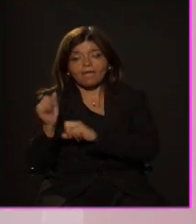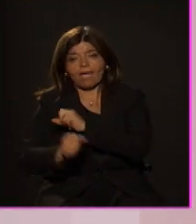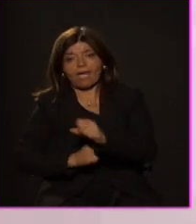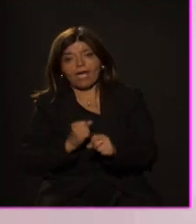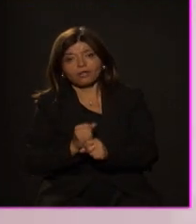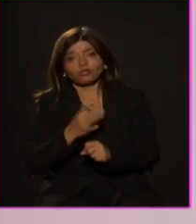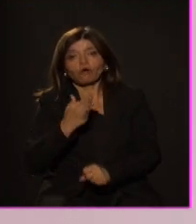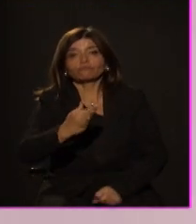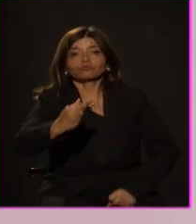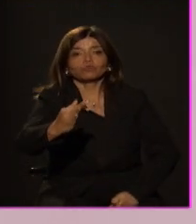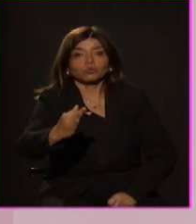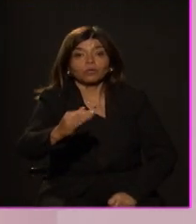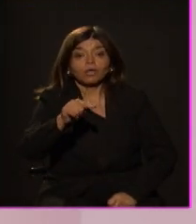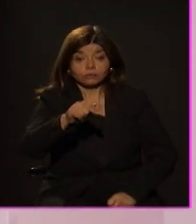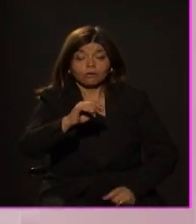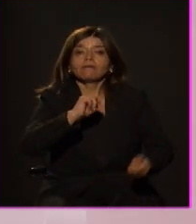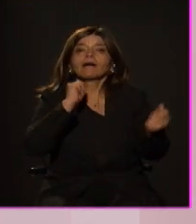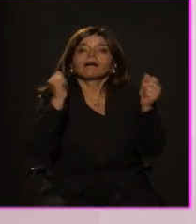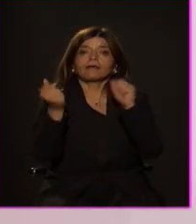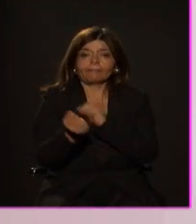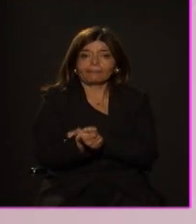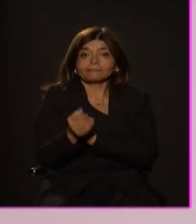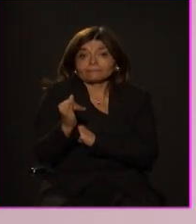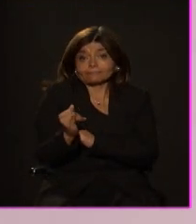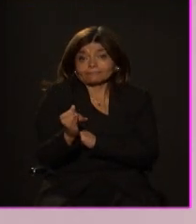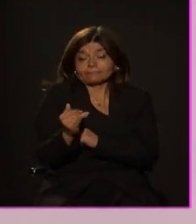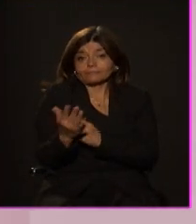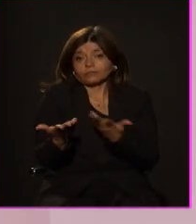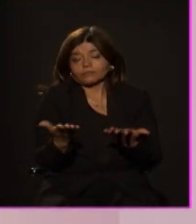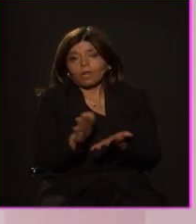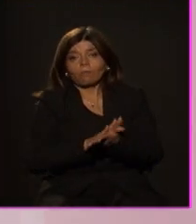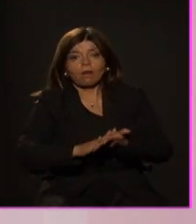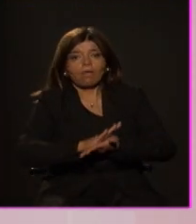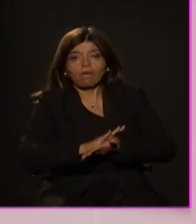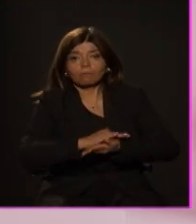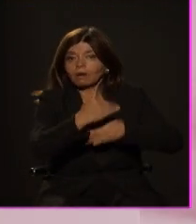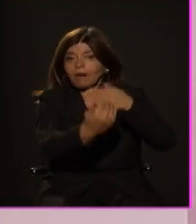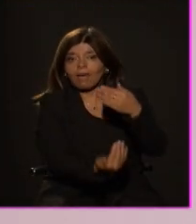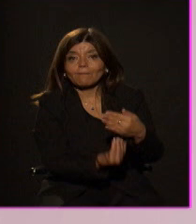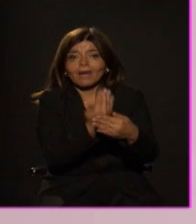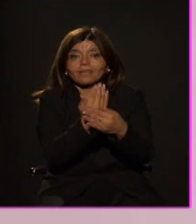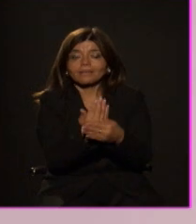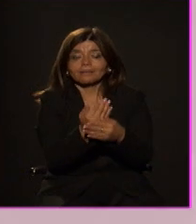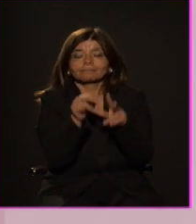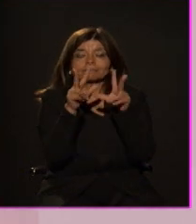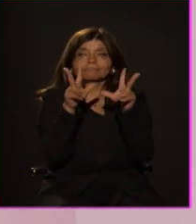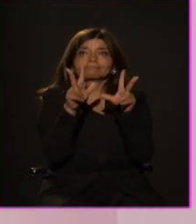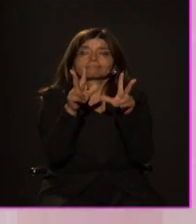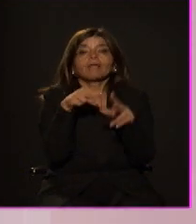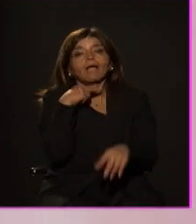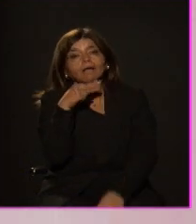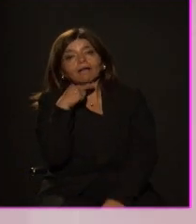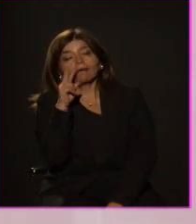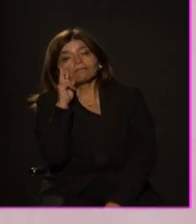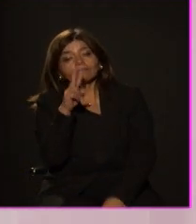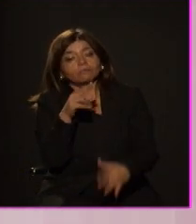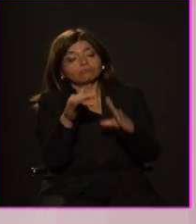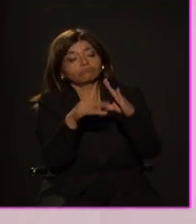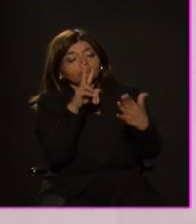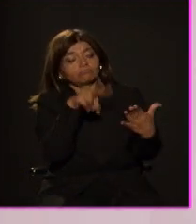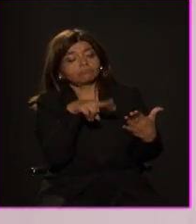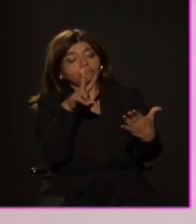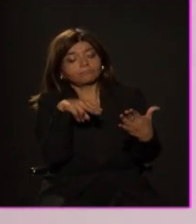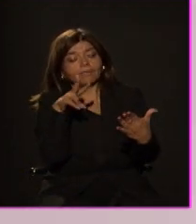supuesto. Entonces, cada mañana, imagínense que vamos a estar, me levanto, tomo un café y veo mi correo y